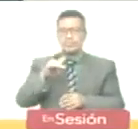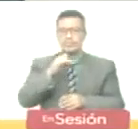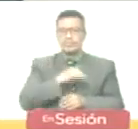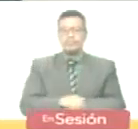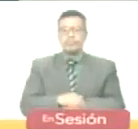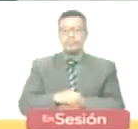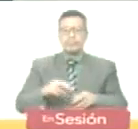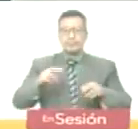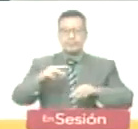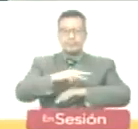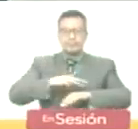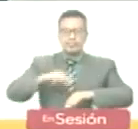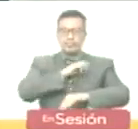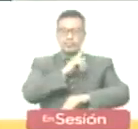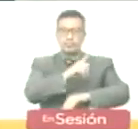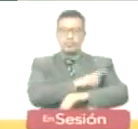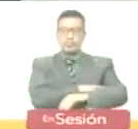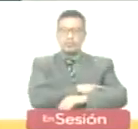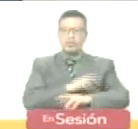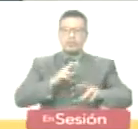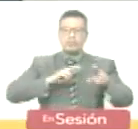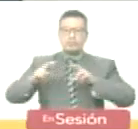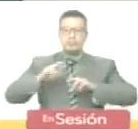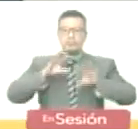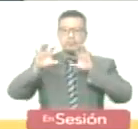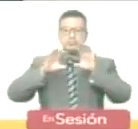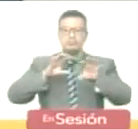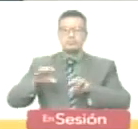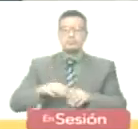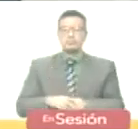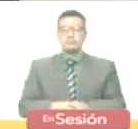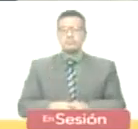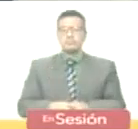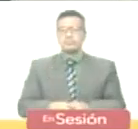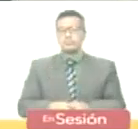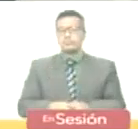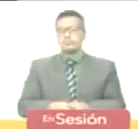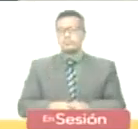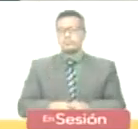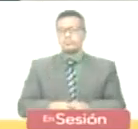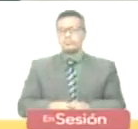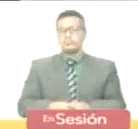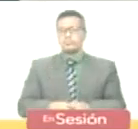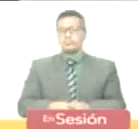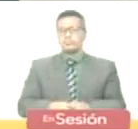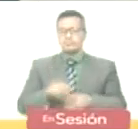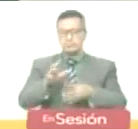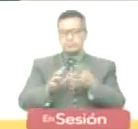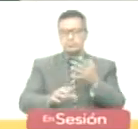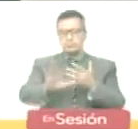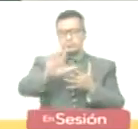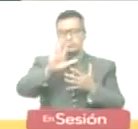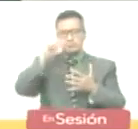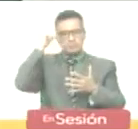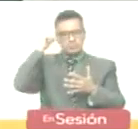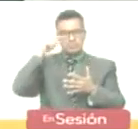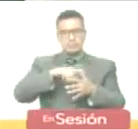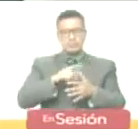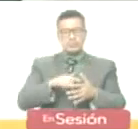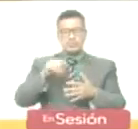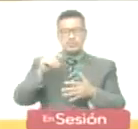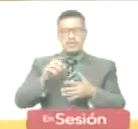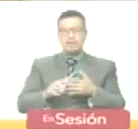ciudadano ministro del Poder Popular para Relaciones Exteriores. Quinto punto del orden del día, ciudadana